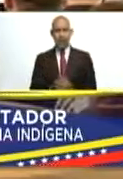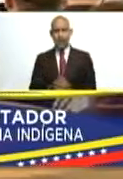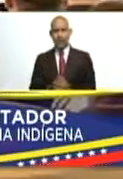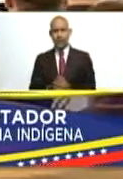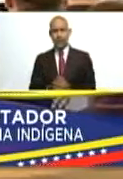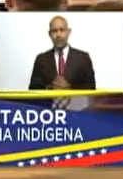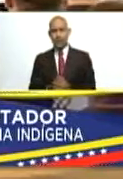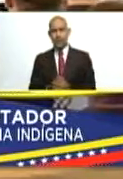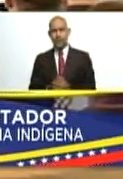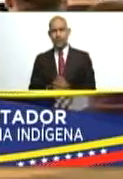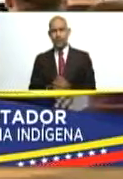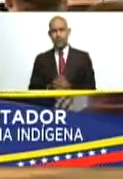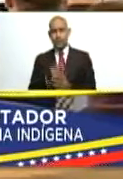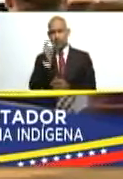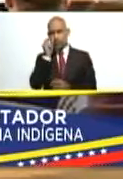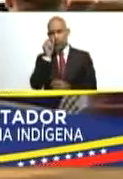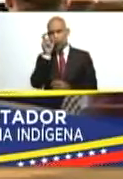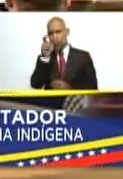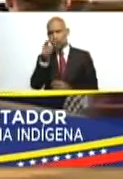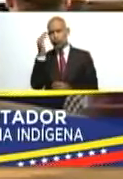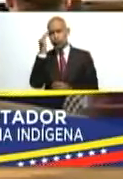todo. Esa no me la sé, presidente.